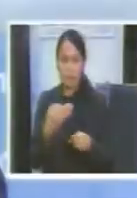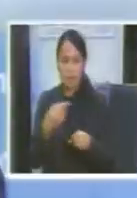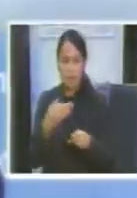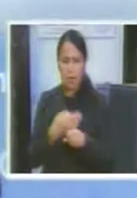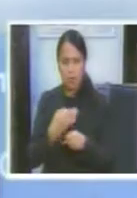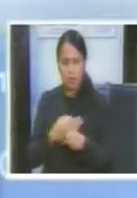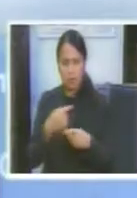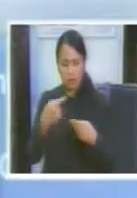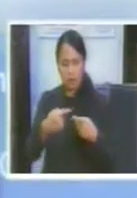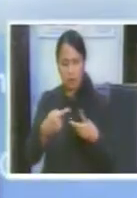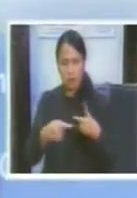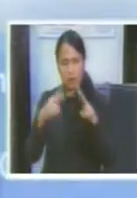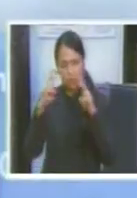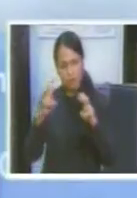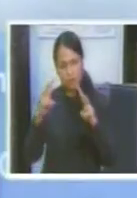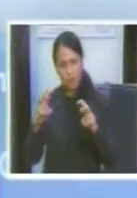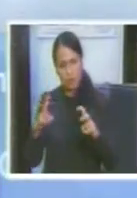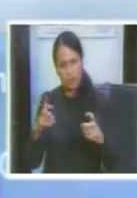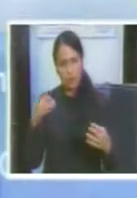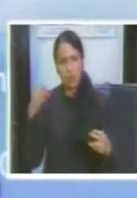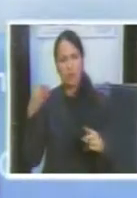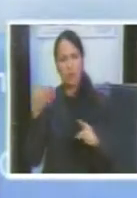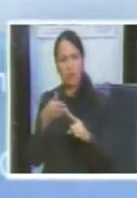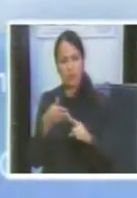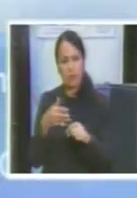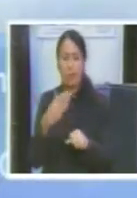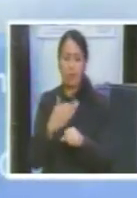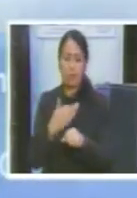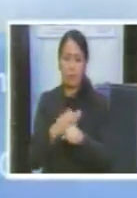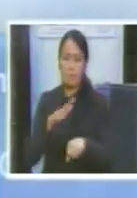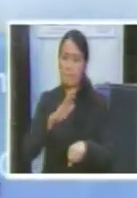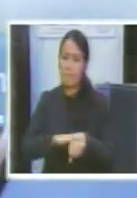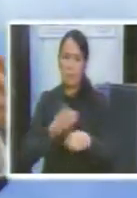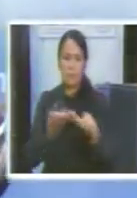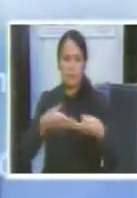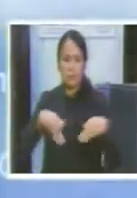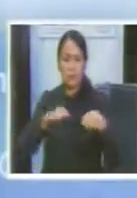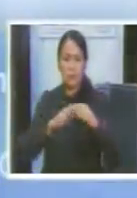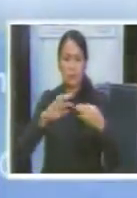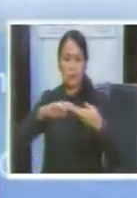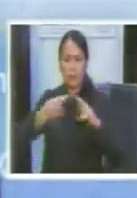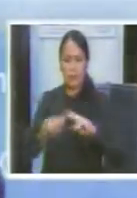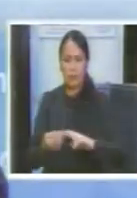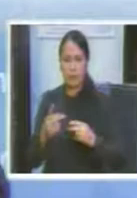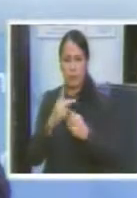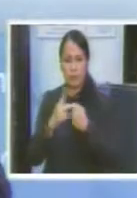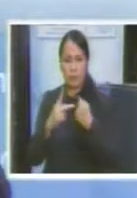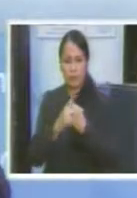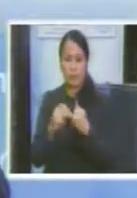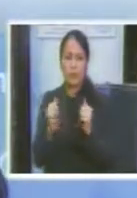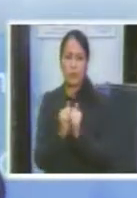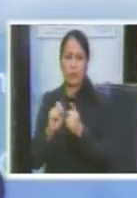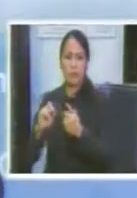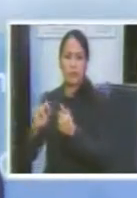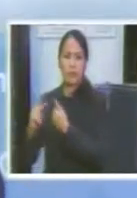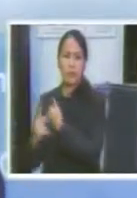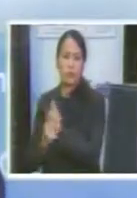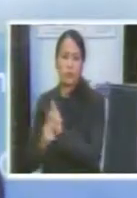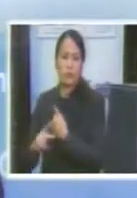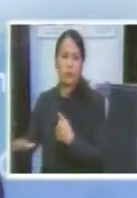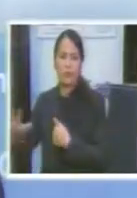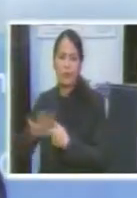todos los participantes en el sentido de la gran relevancia que tiene la relación bilateral que tiene nuestro país con este importante